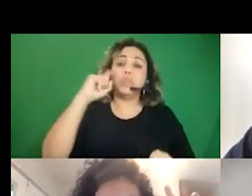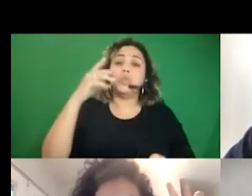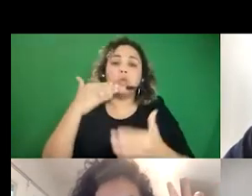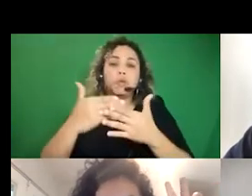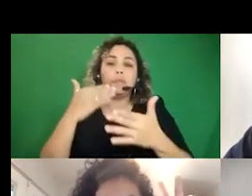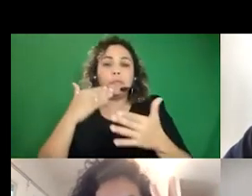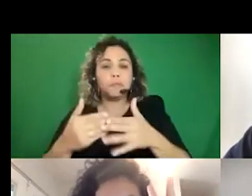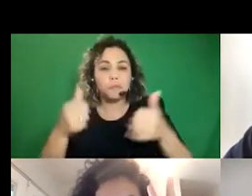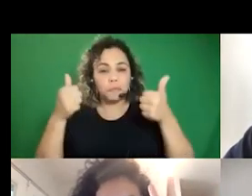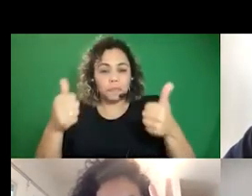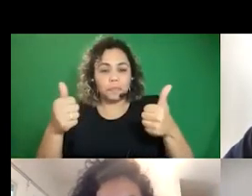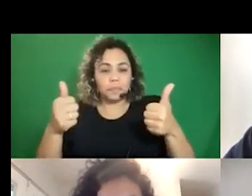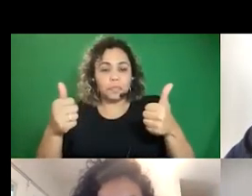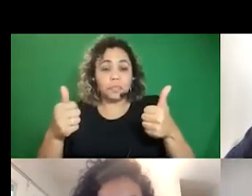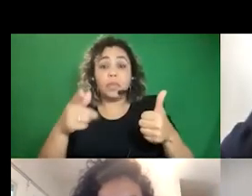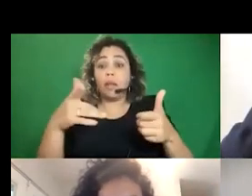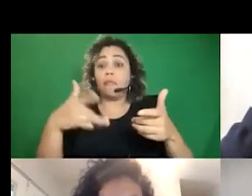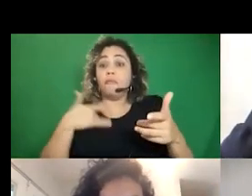sí